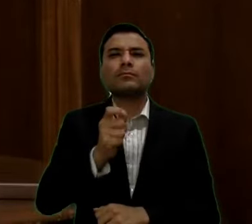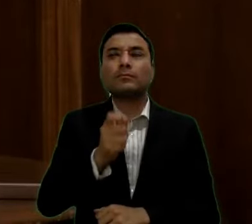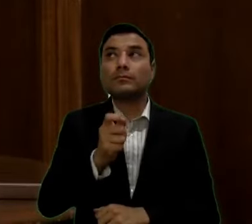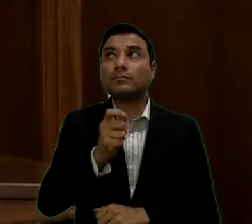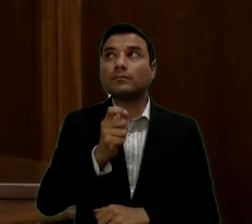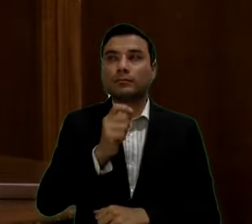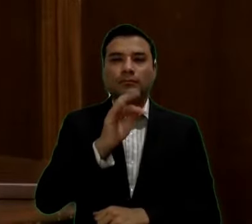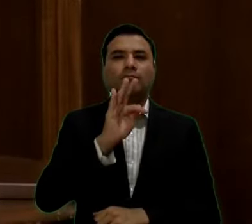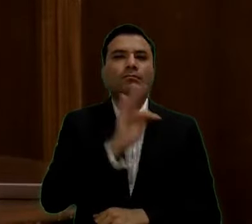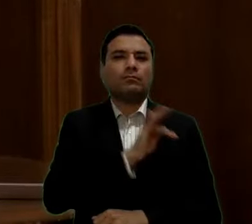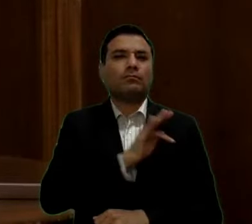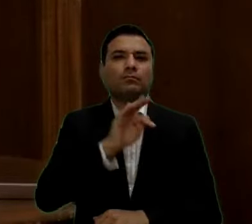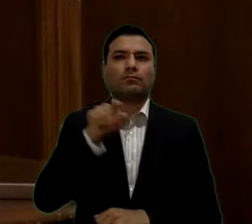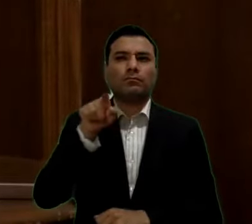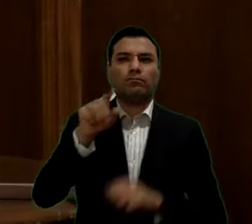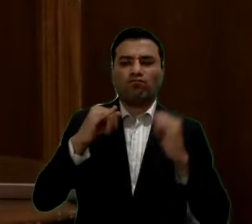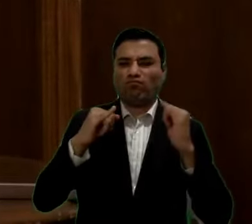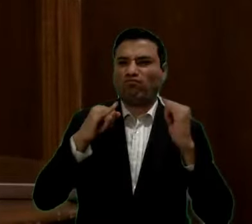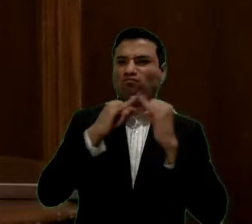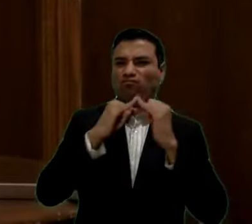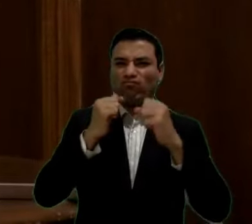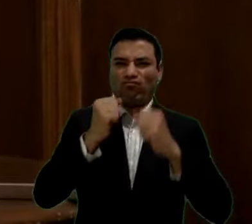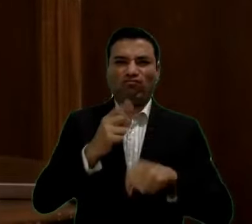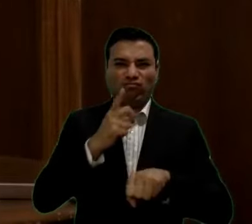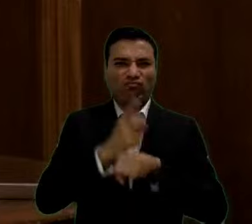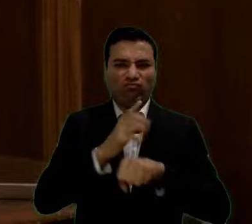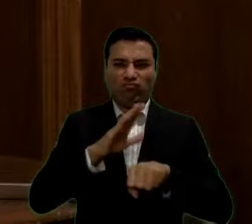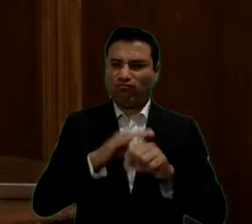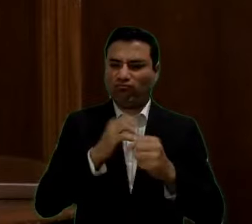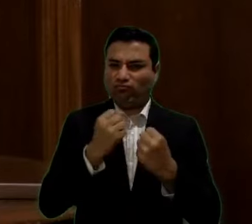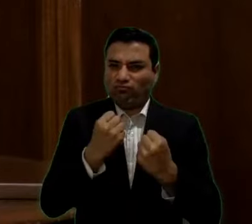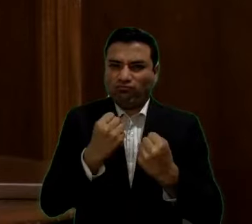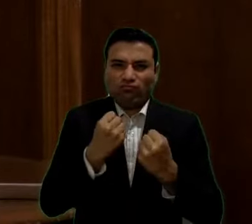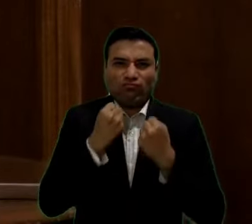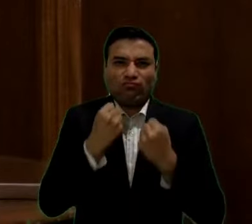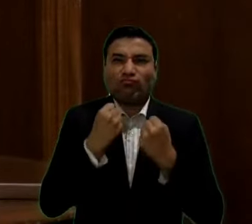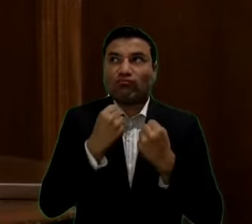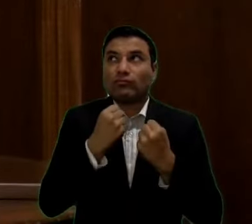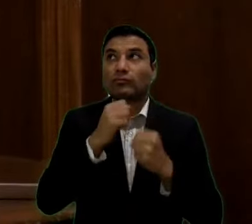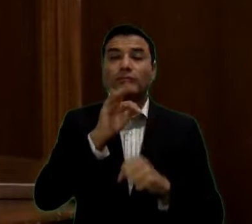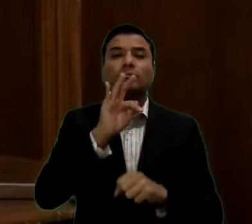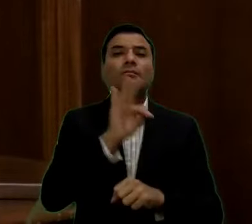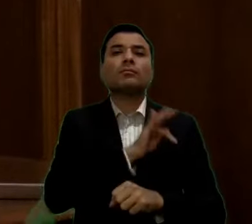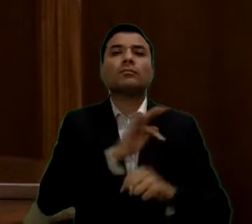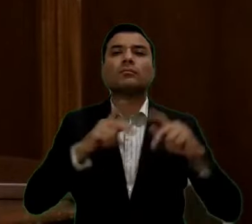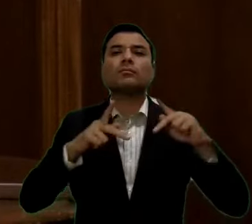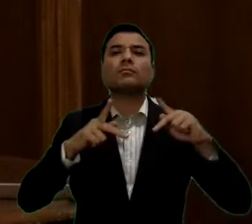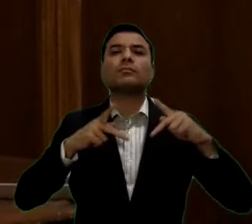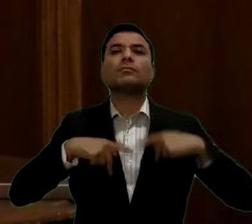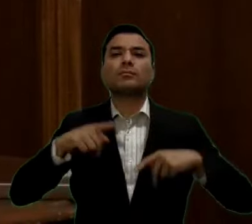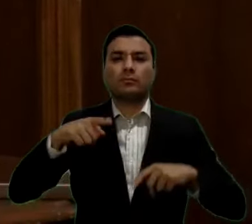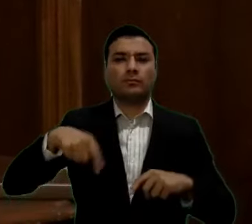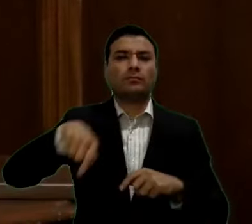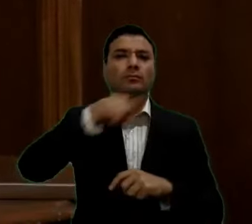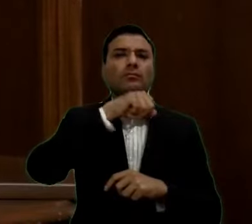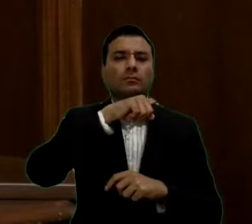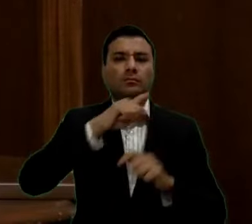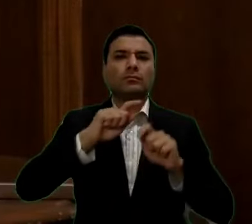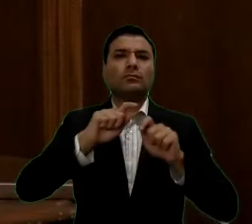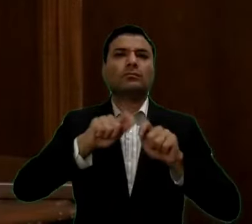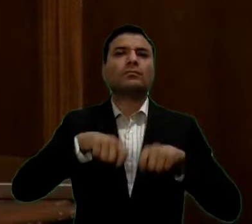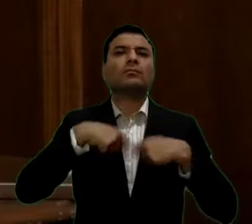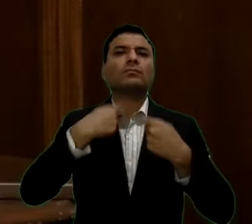las instituciones de seguridad pública, para que se contemple y dote a la ciudadanía de la